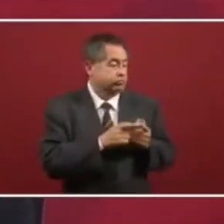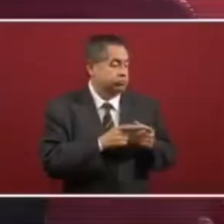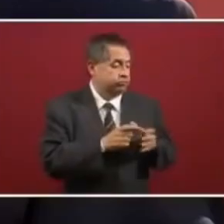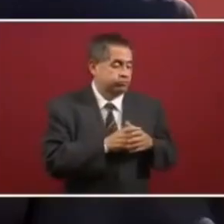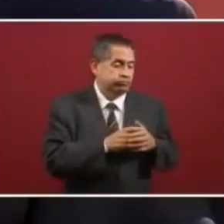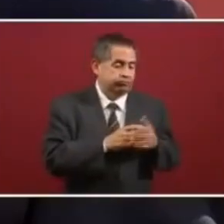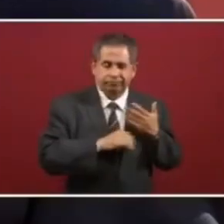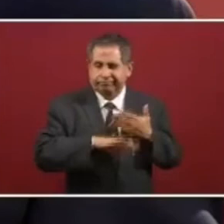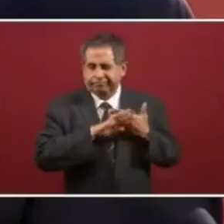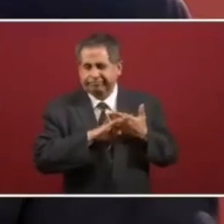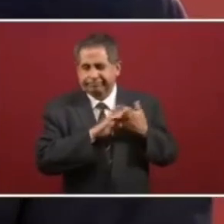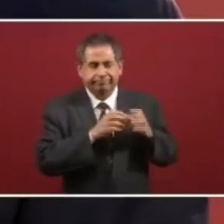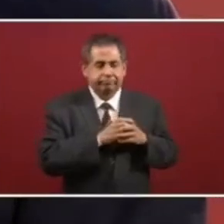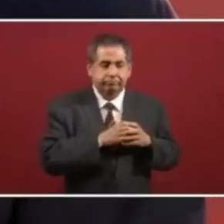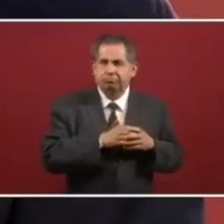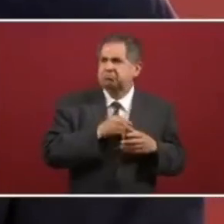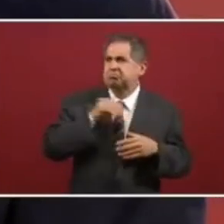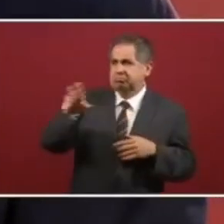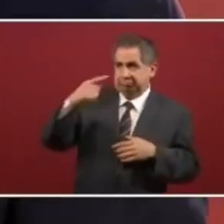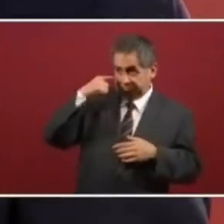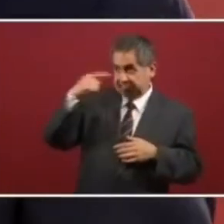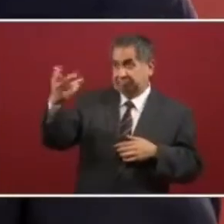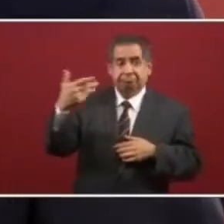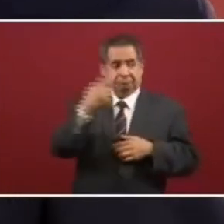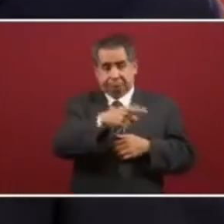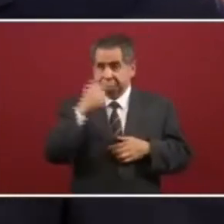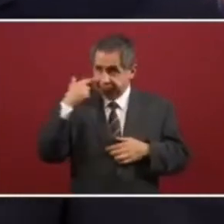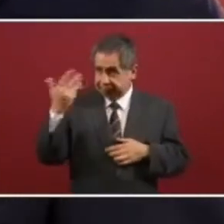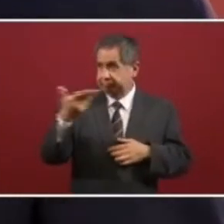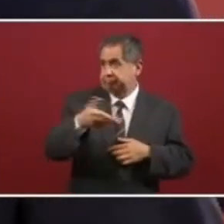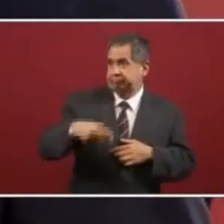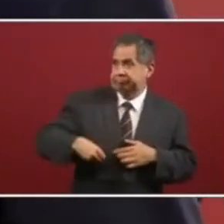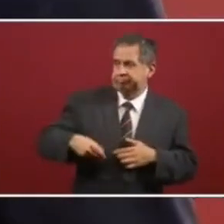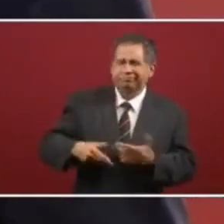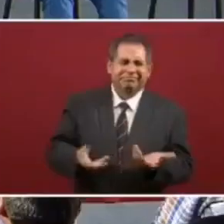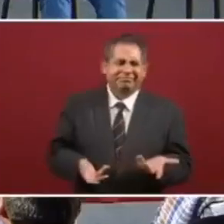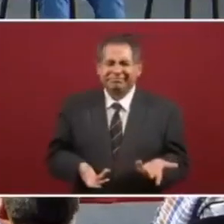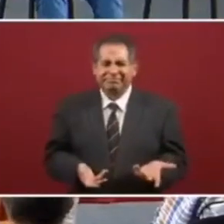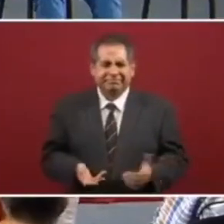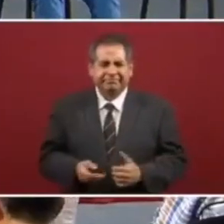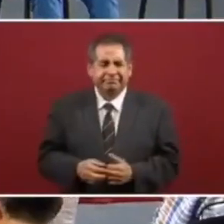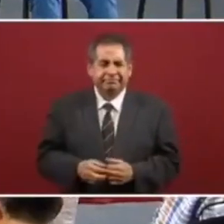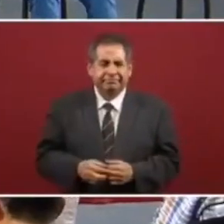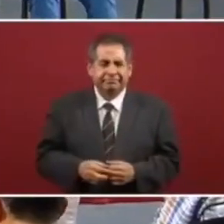ser que nos echen la culpa, pero también